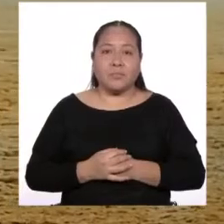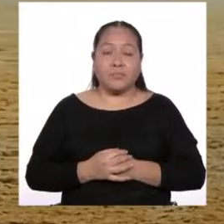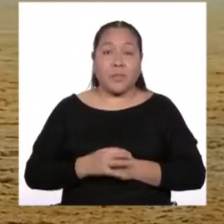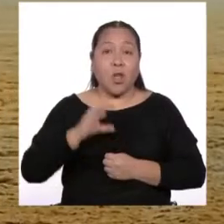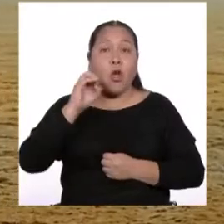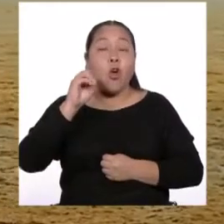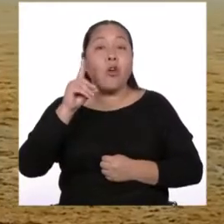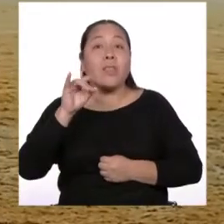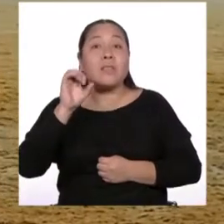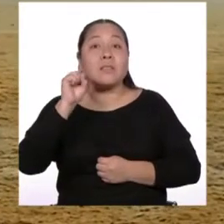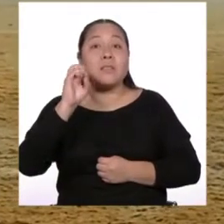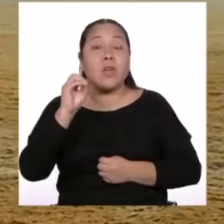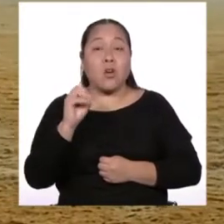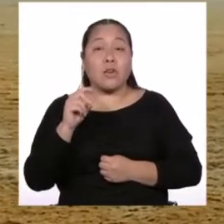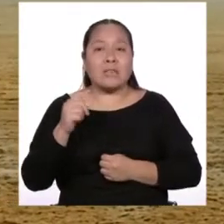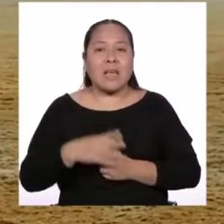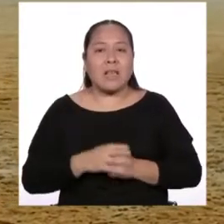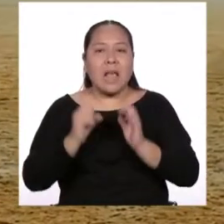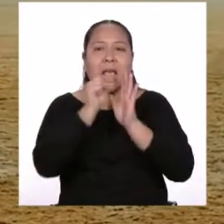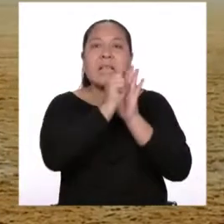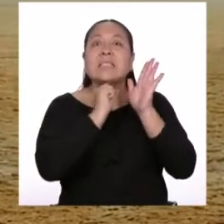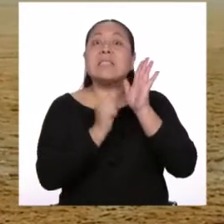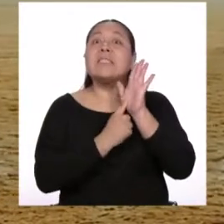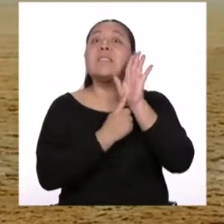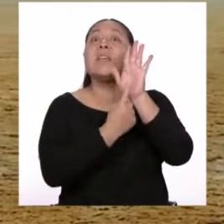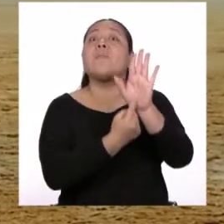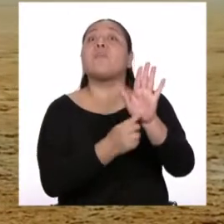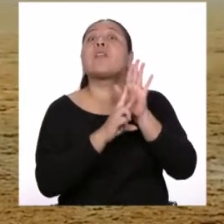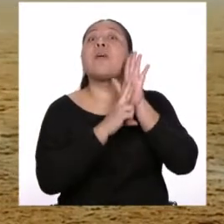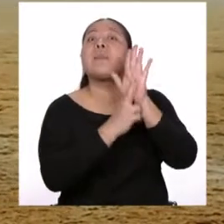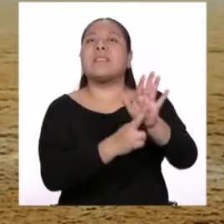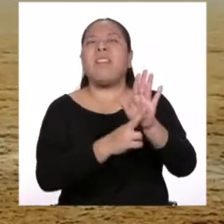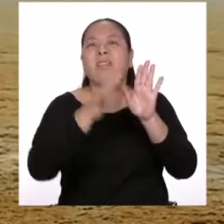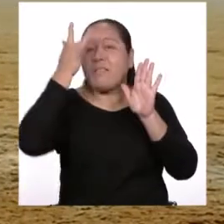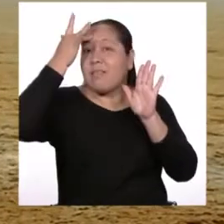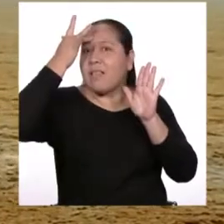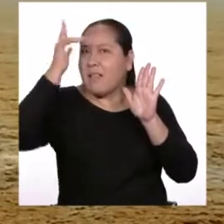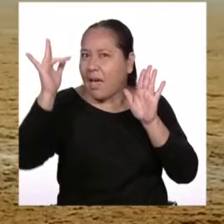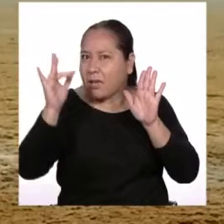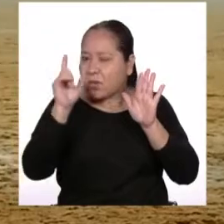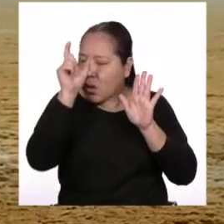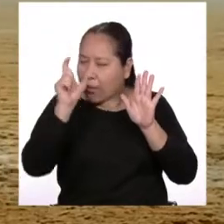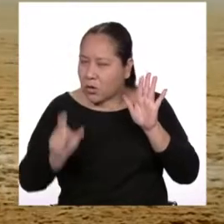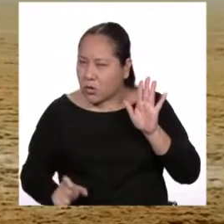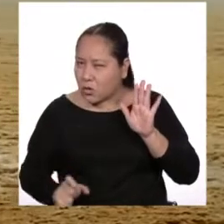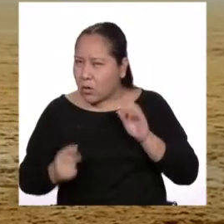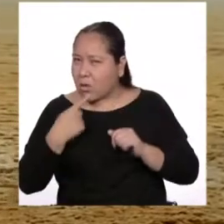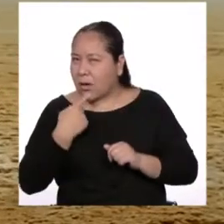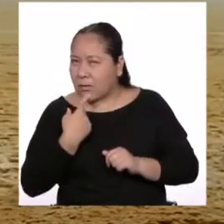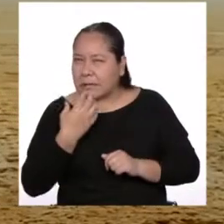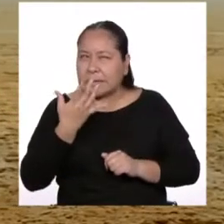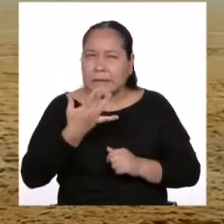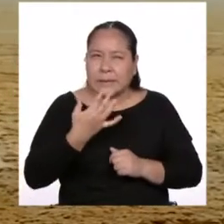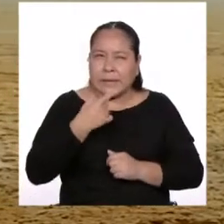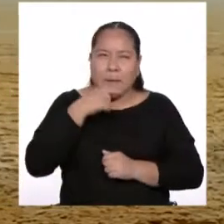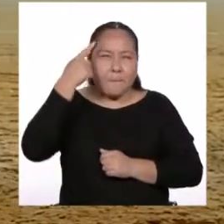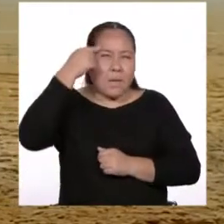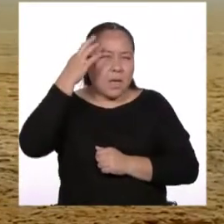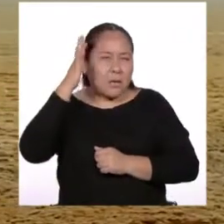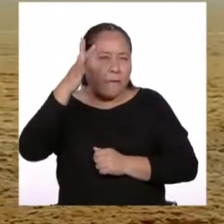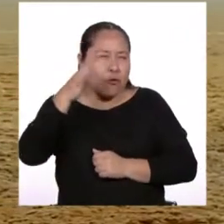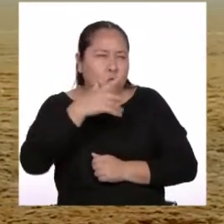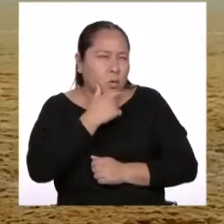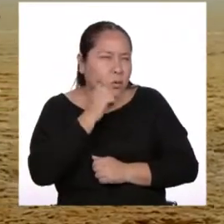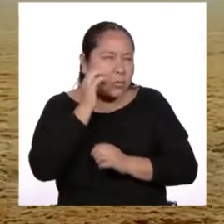Odiseo es el símbolo de la astucia, de la gran inteligencia, del hombre que planifica, del hombre que se anticipa. En la